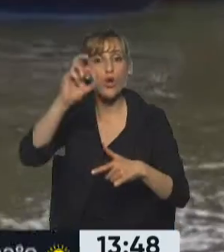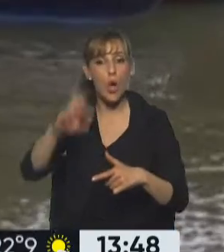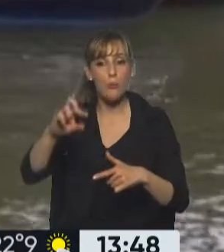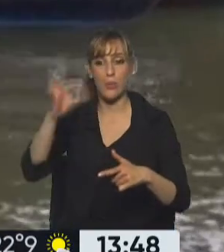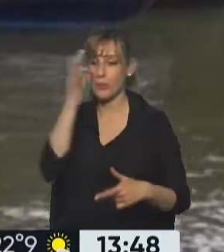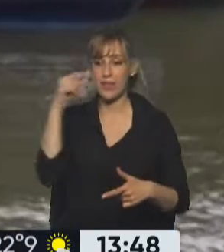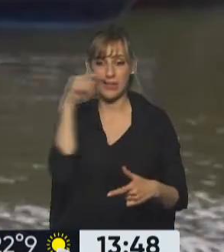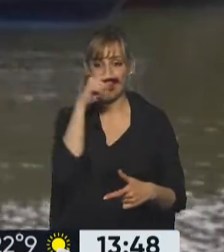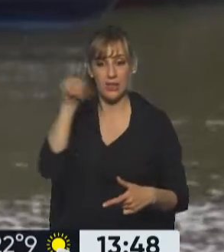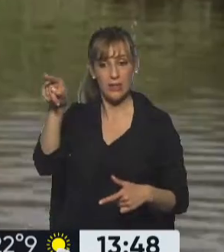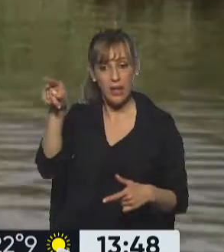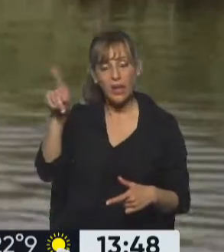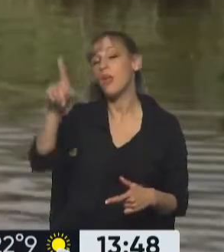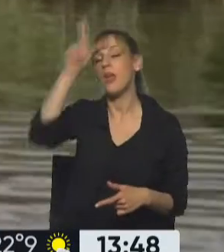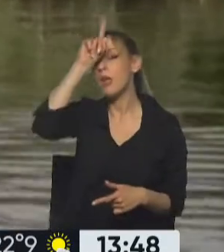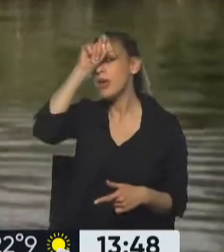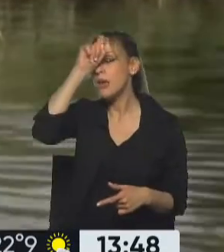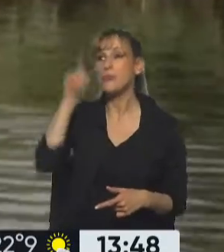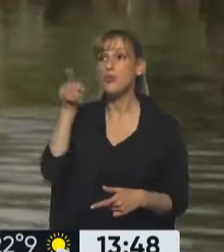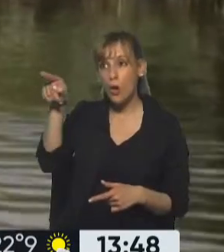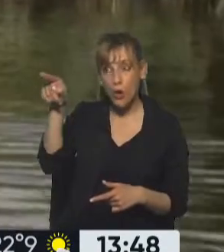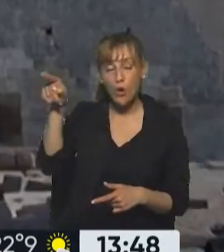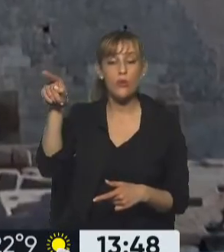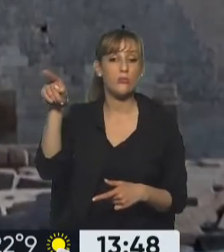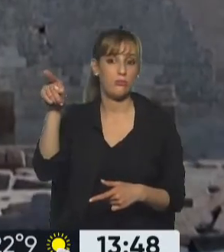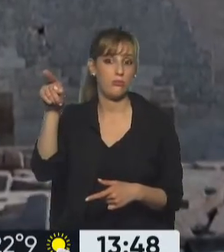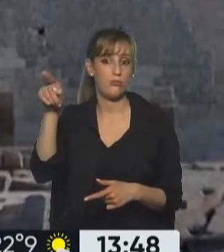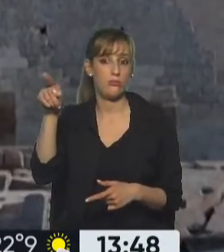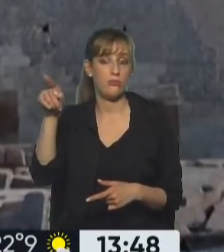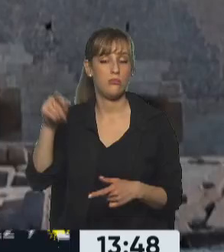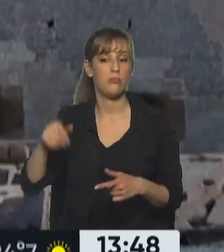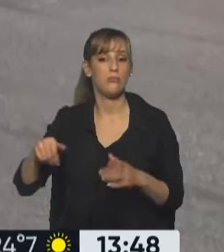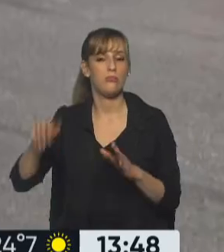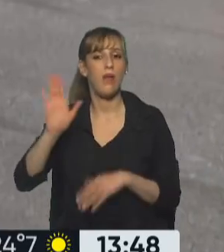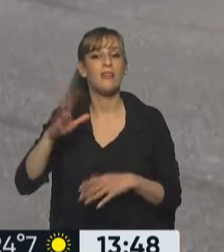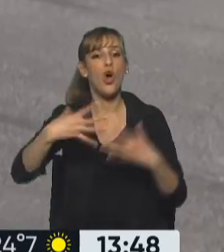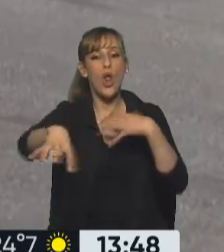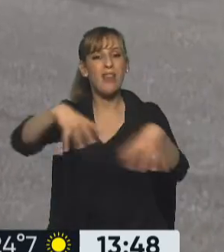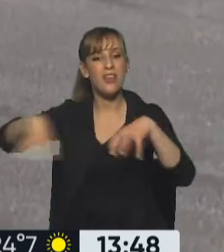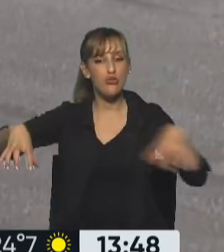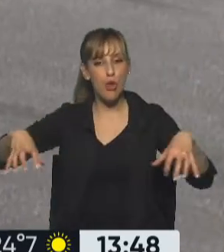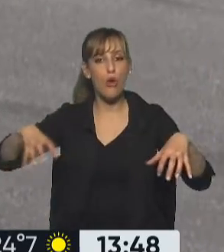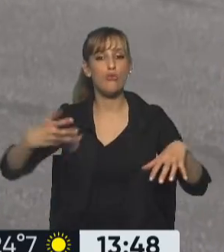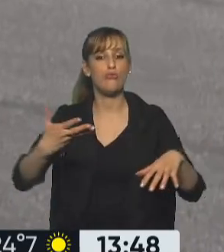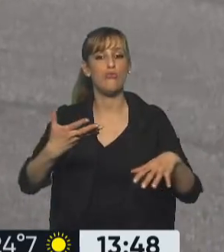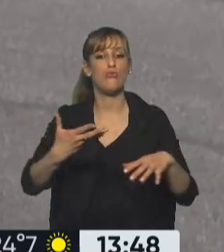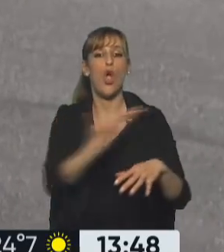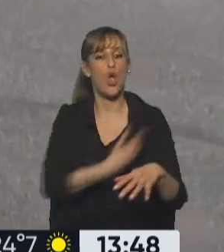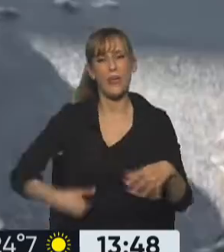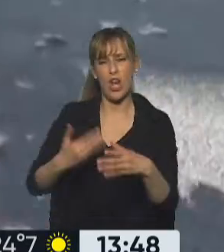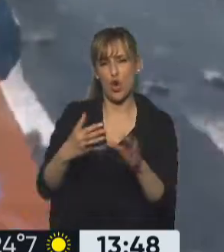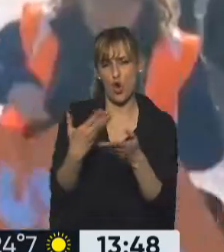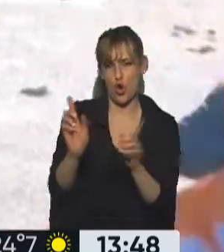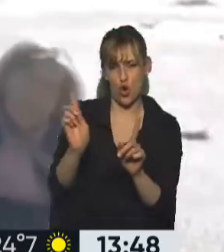burocrático, ya que el gobierno egipcio decidió limitar severamente la asistencia y participación de organizaciones no gubernamentales, en especial las de